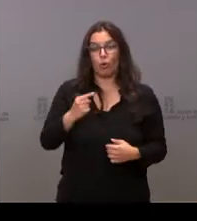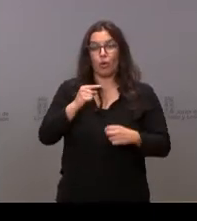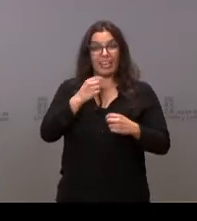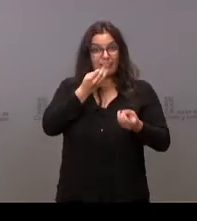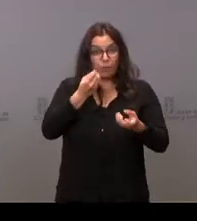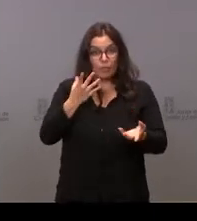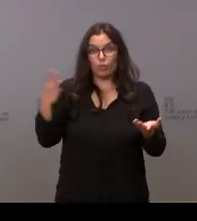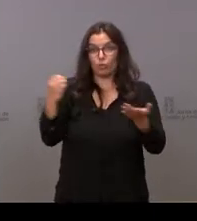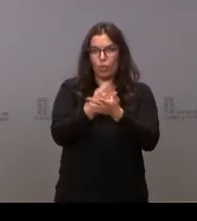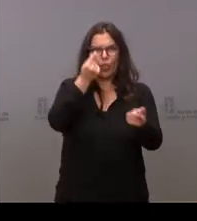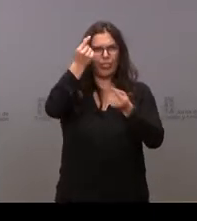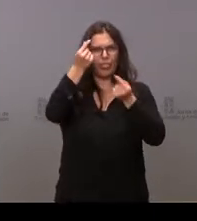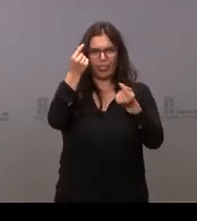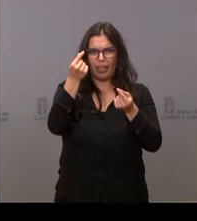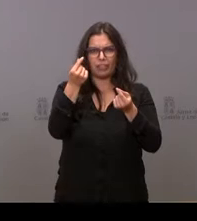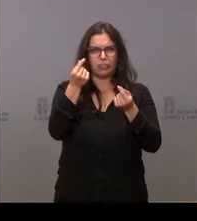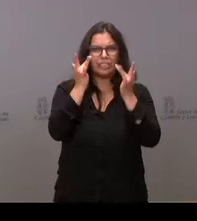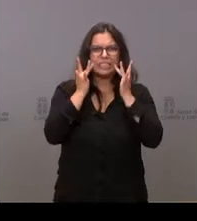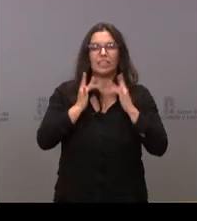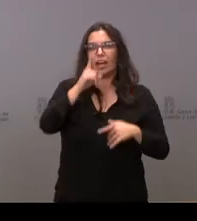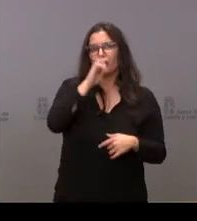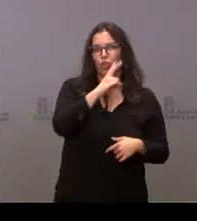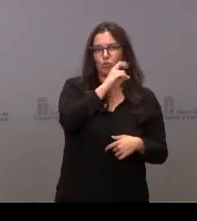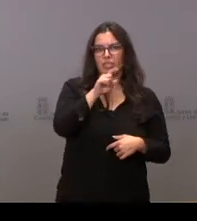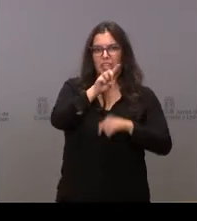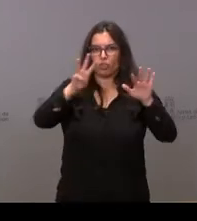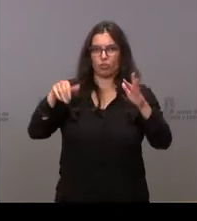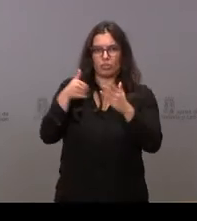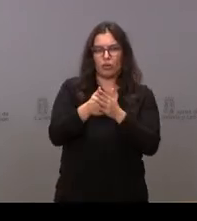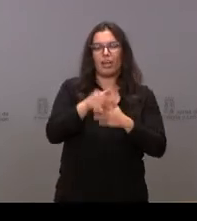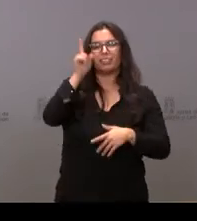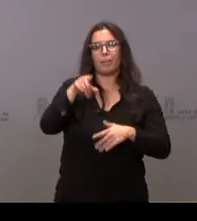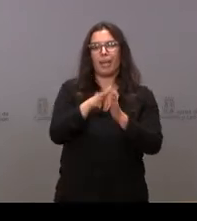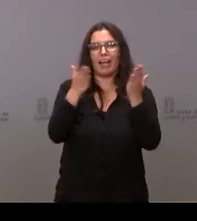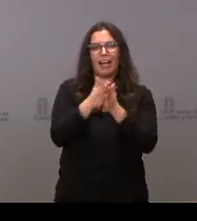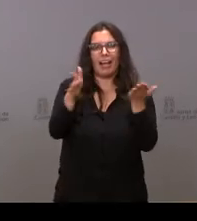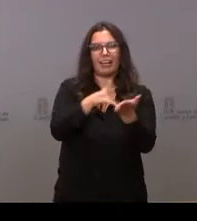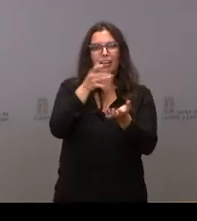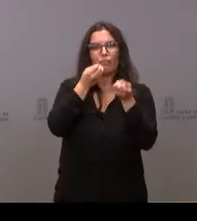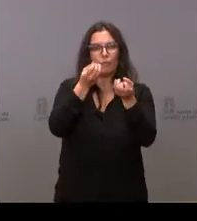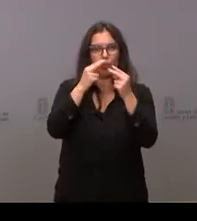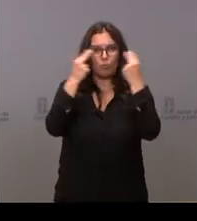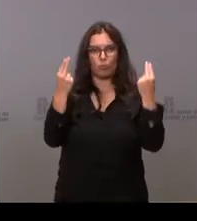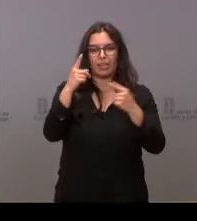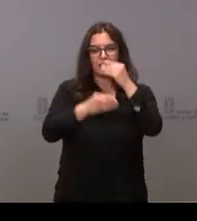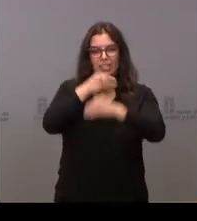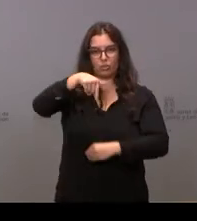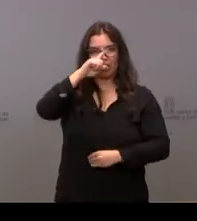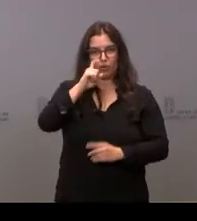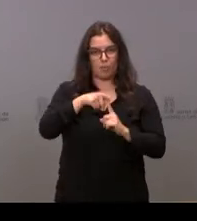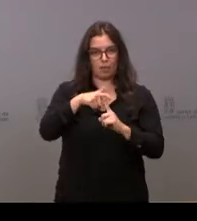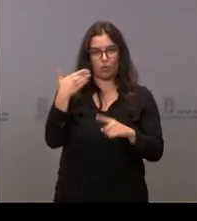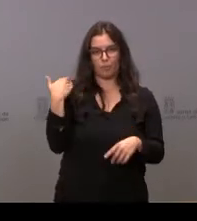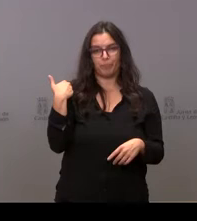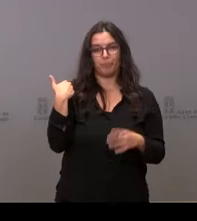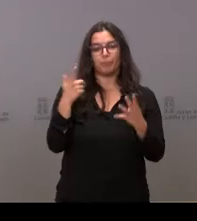se publica con datos desde el año 2018. La aprobación del catálogo de información pública, que se ha producido en mayo de este mismo año,